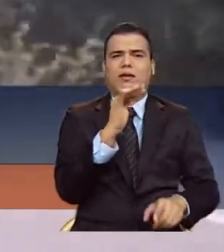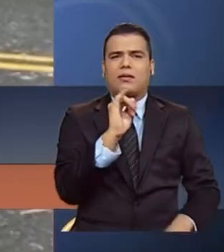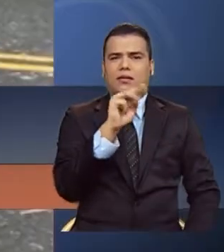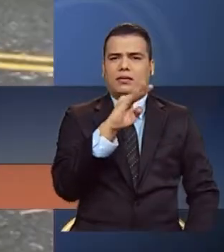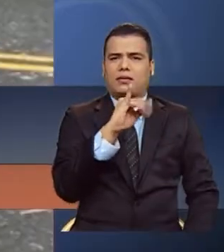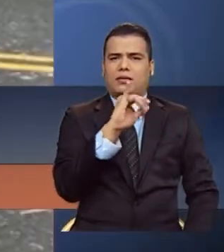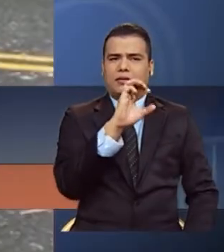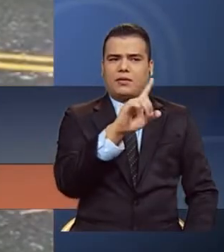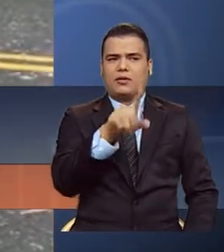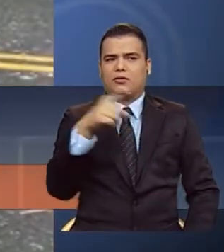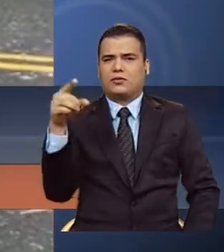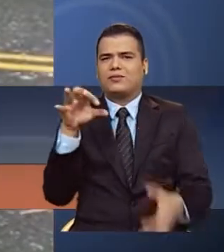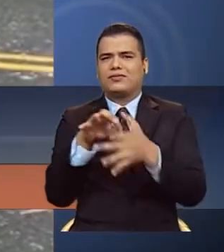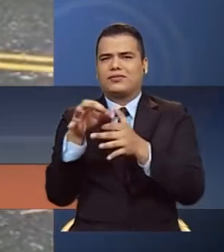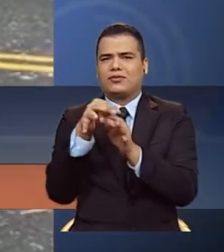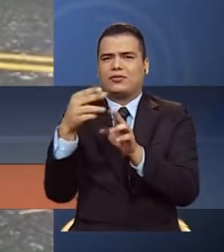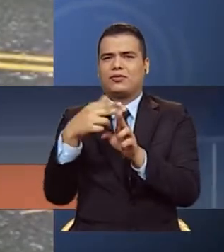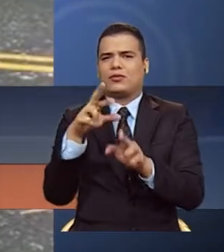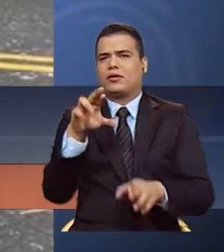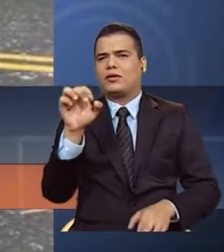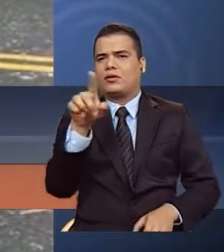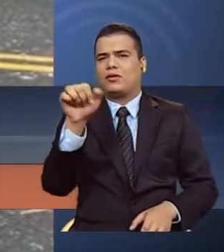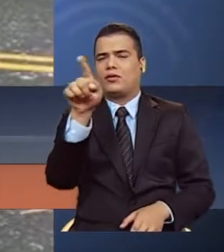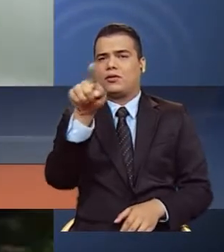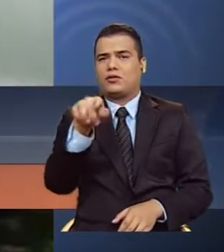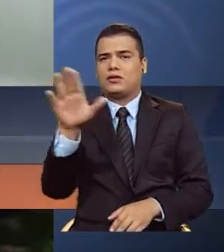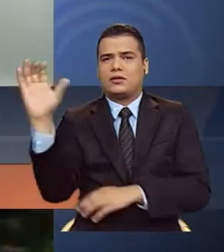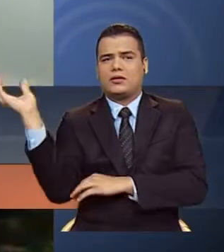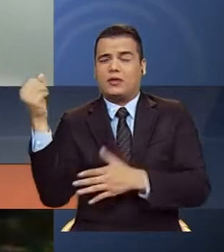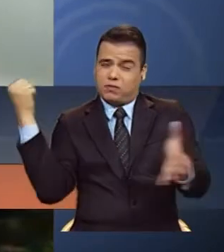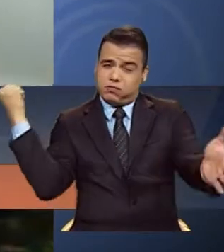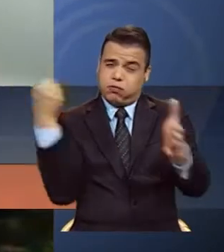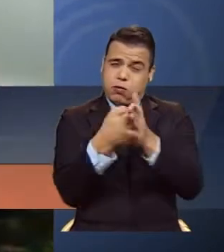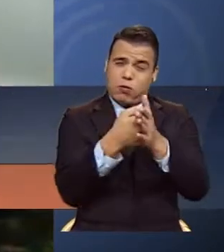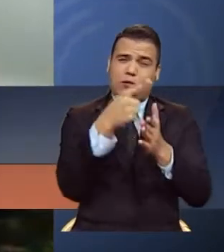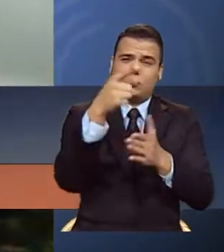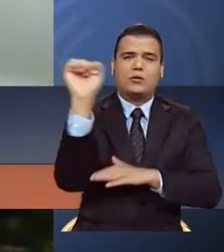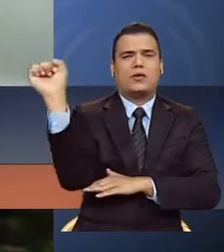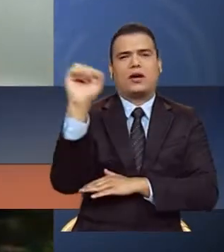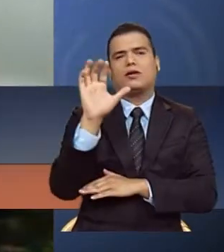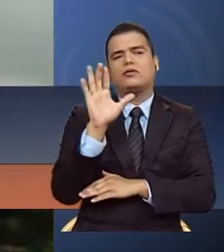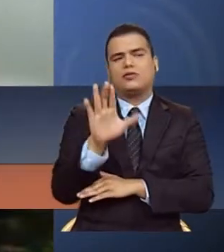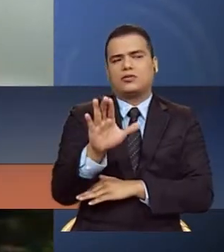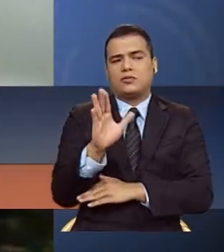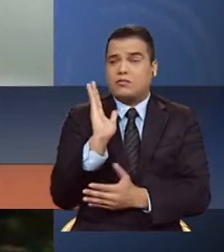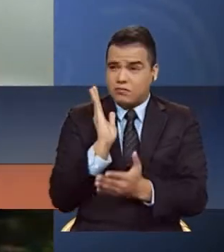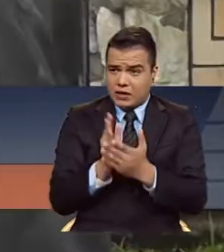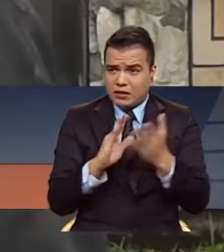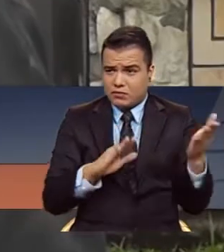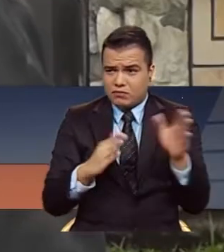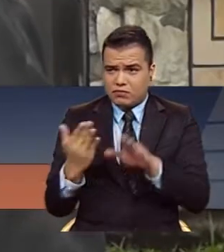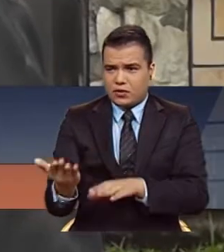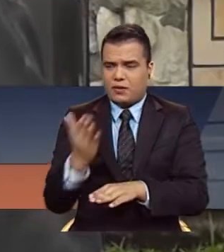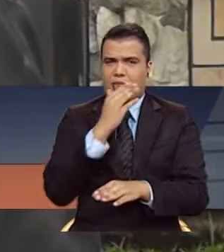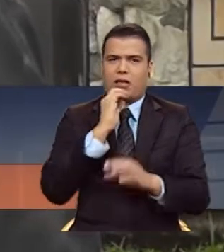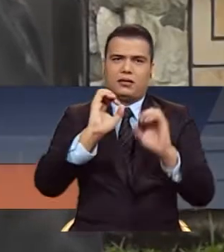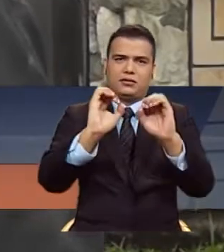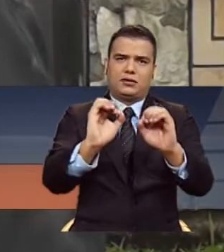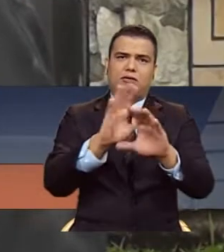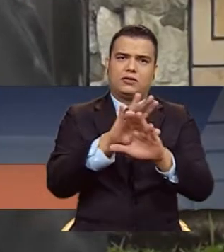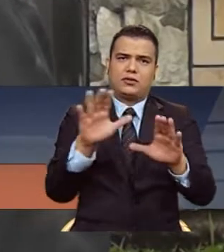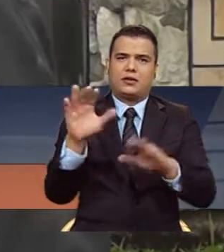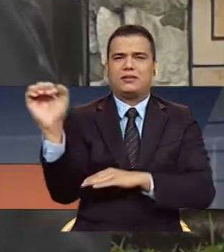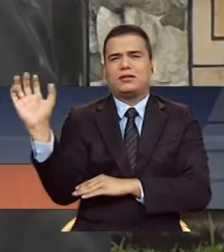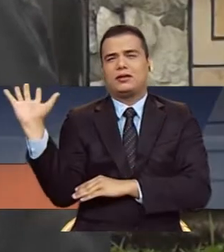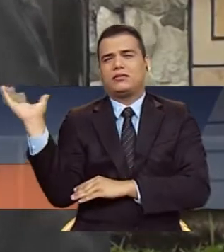S Centro 2 chocó violentamente contra un vehículo de carga, afortunadamente sin víctimas fatales. Fue una ambulancia que colisionó